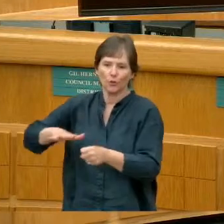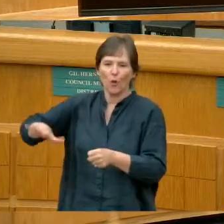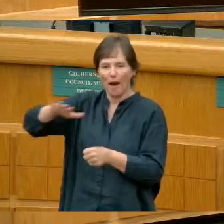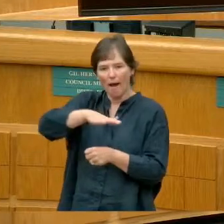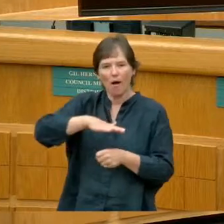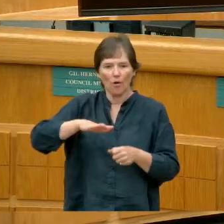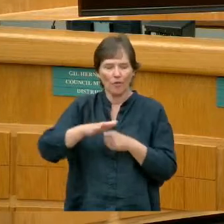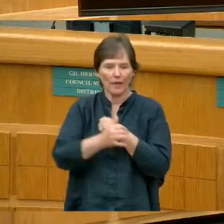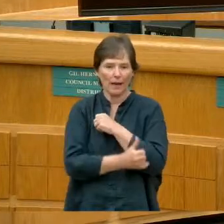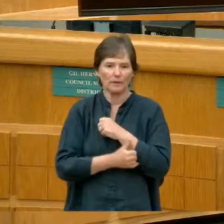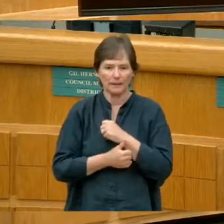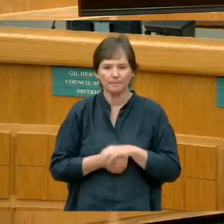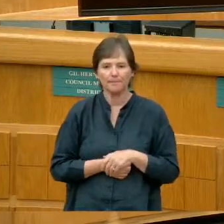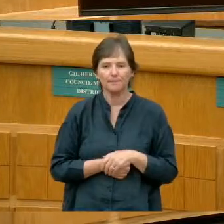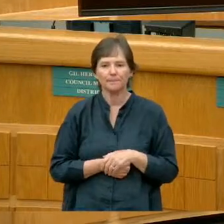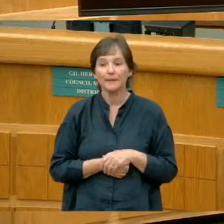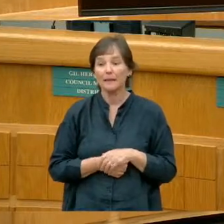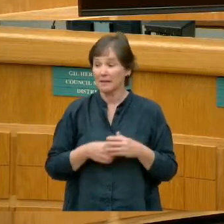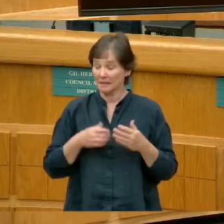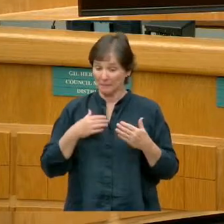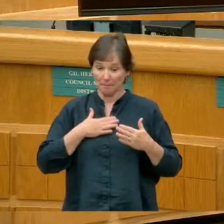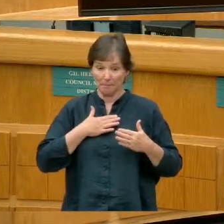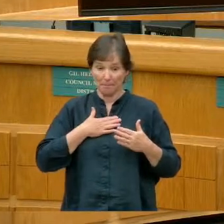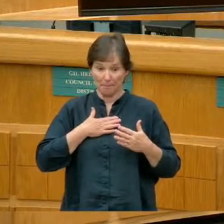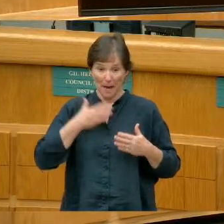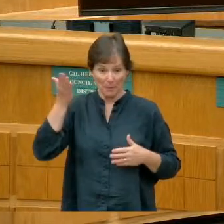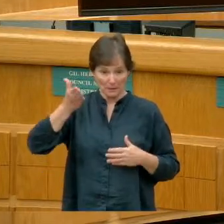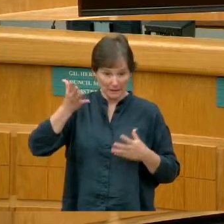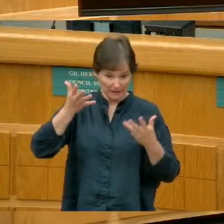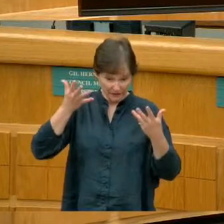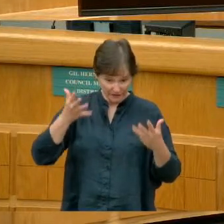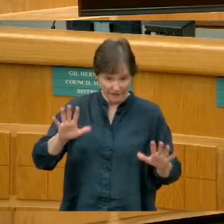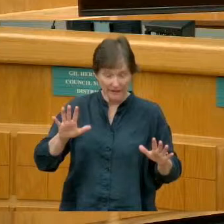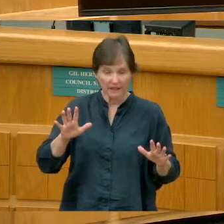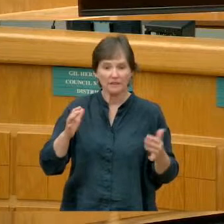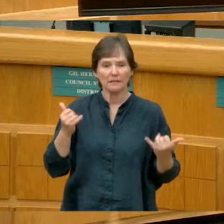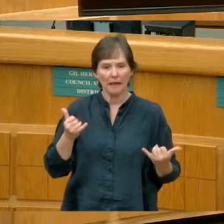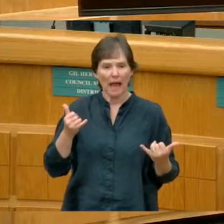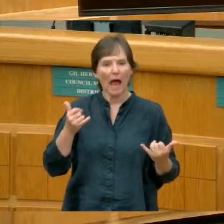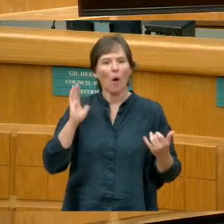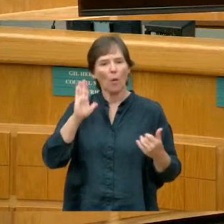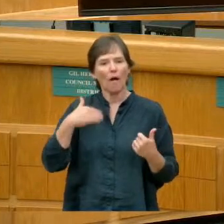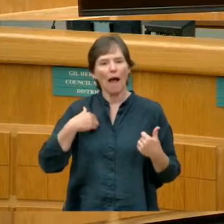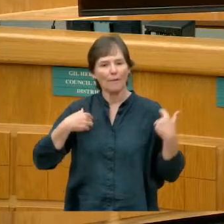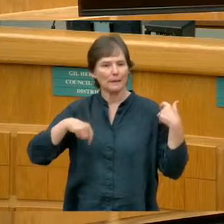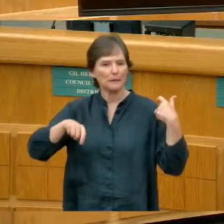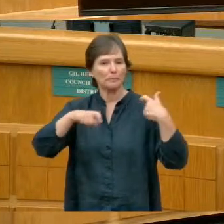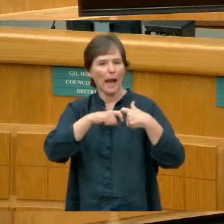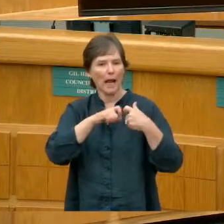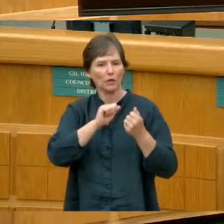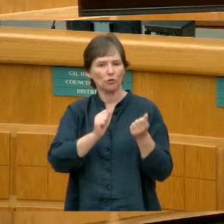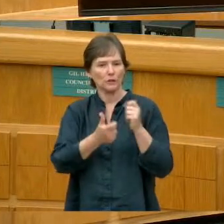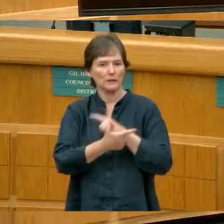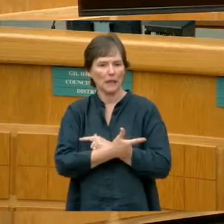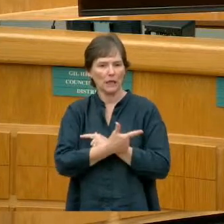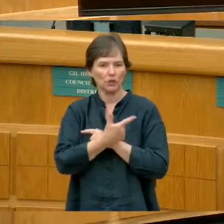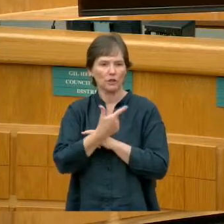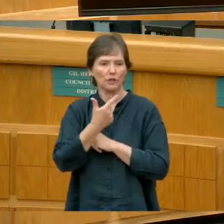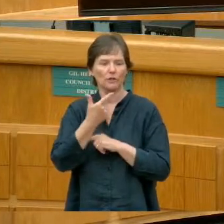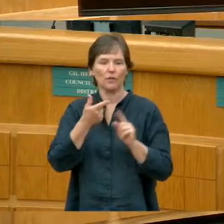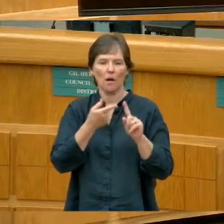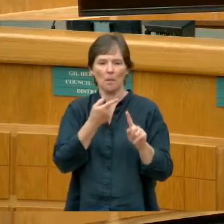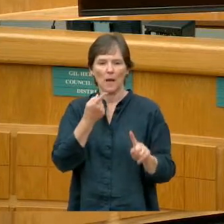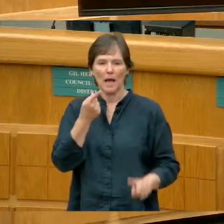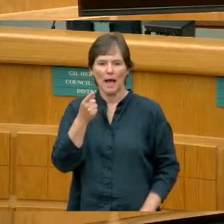Okay, so that concludes my portion of the presentation. Gabby's going to translate into Spanish, and then we're going to have Annette Rodriguez come up from our